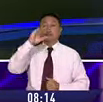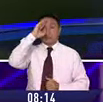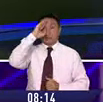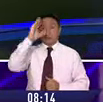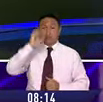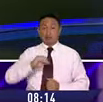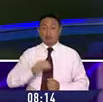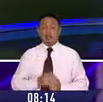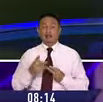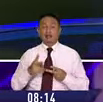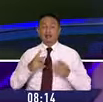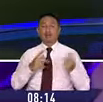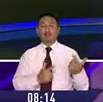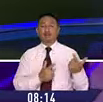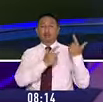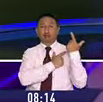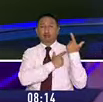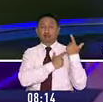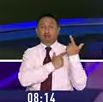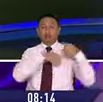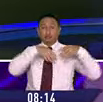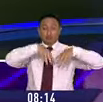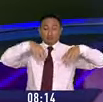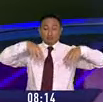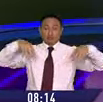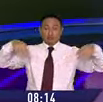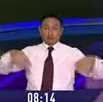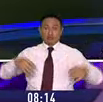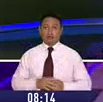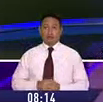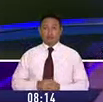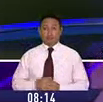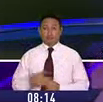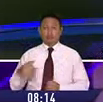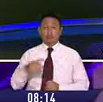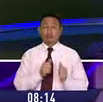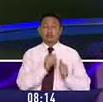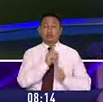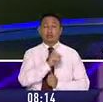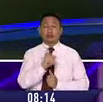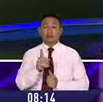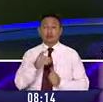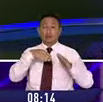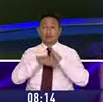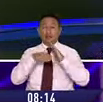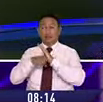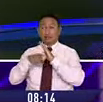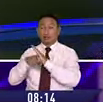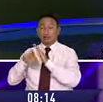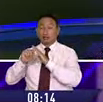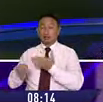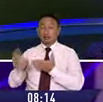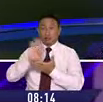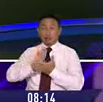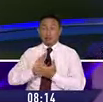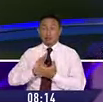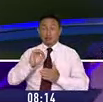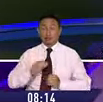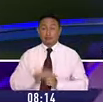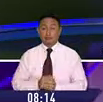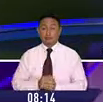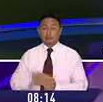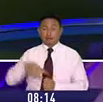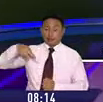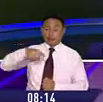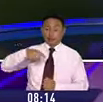de las Fuerzas Armadas, quienes están en cada uno de los ingresos, salidas, tanto peatonales